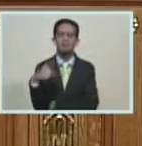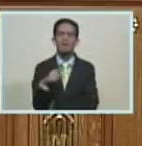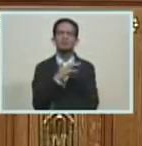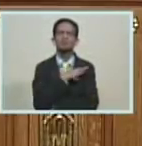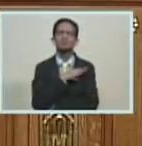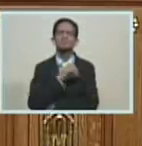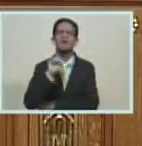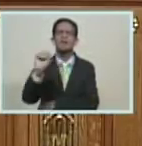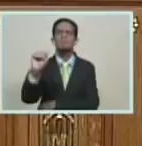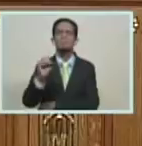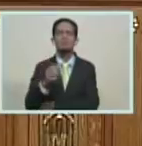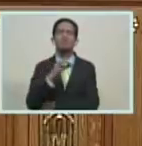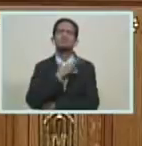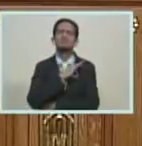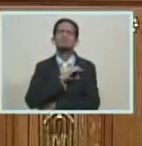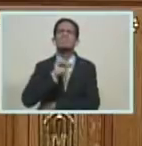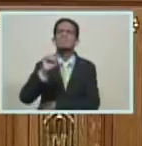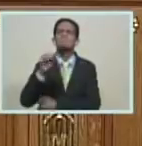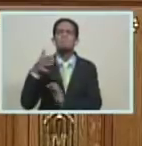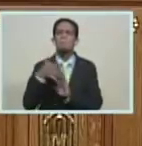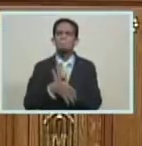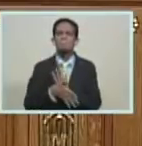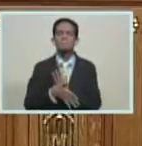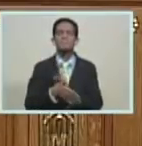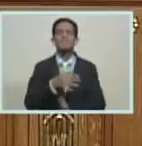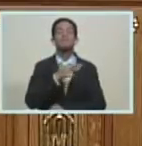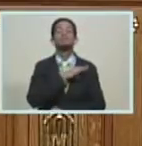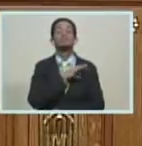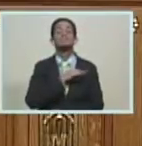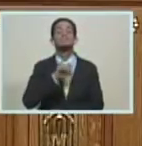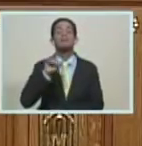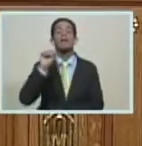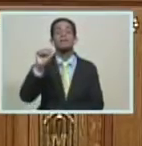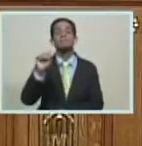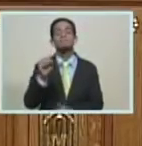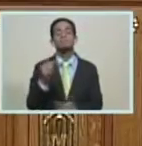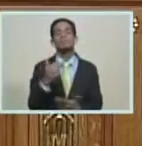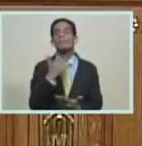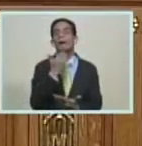Y él definió el socialismo venezolano como un socialismo multidimensional.